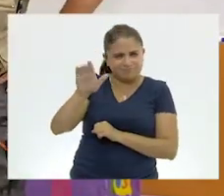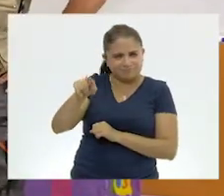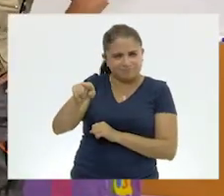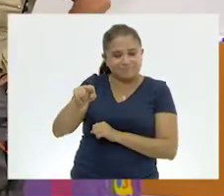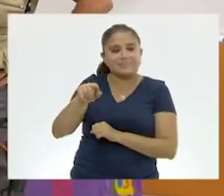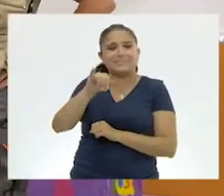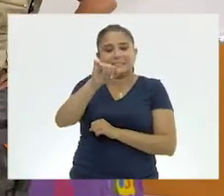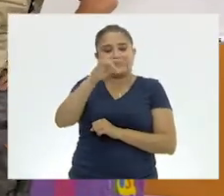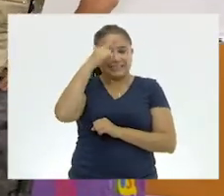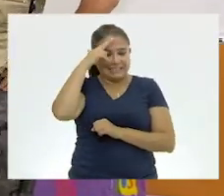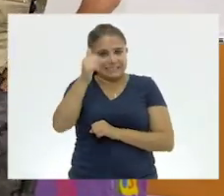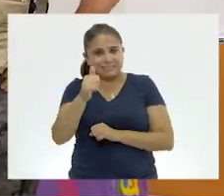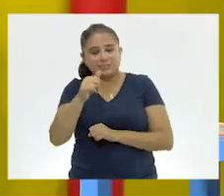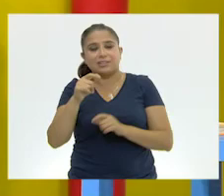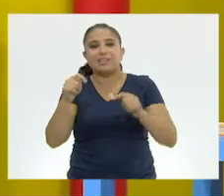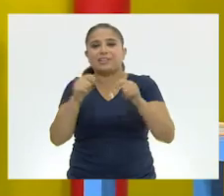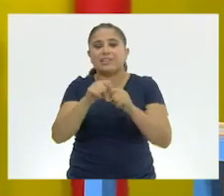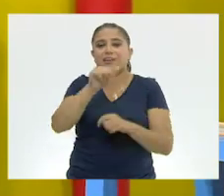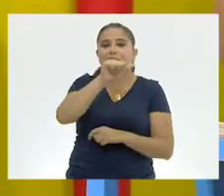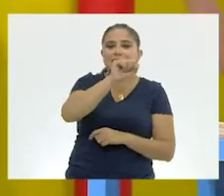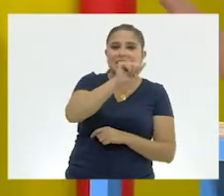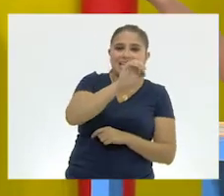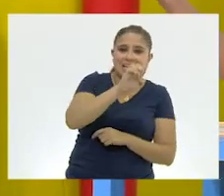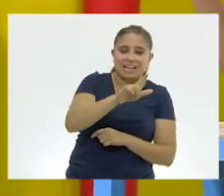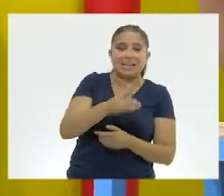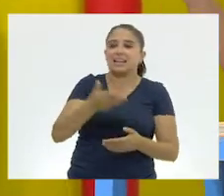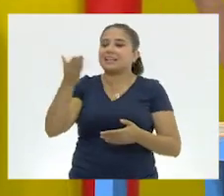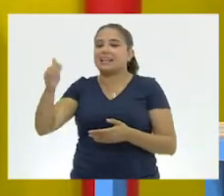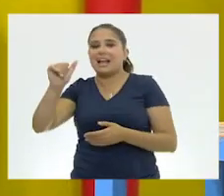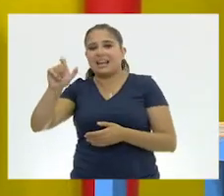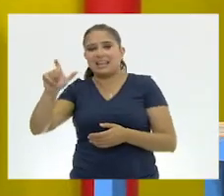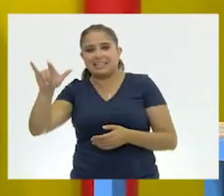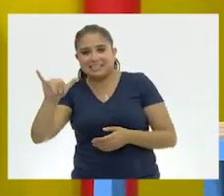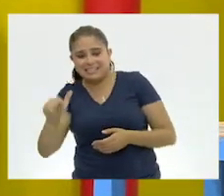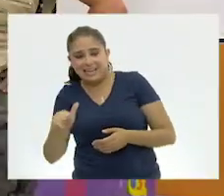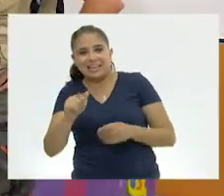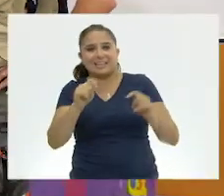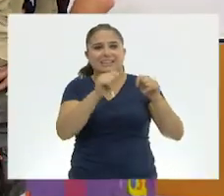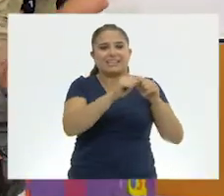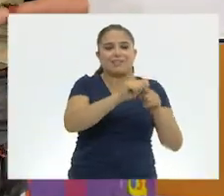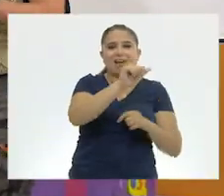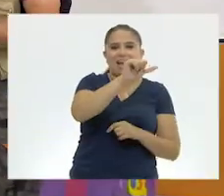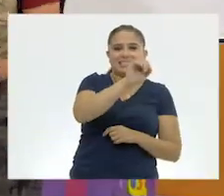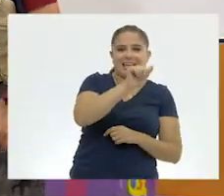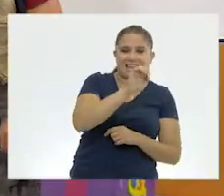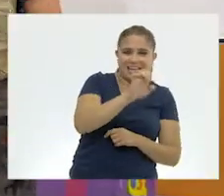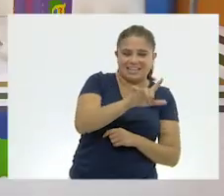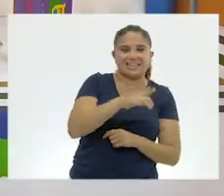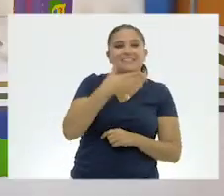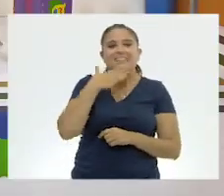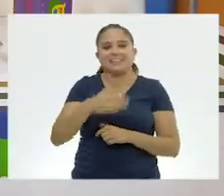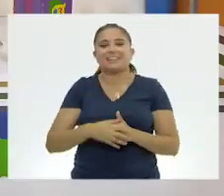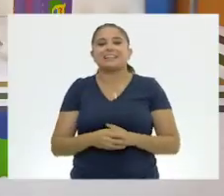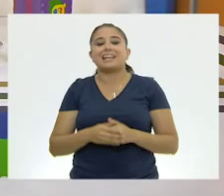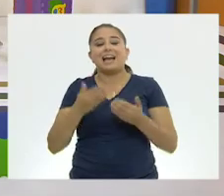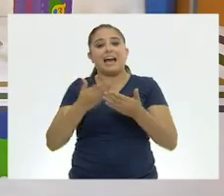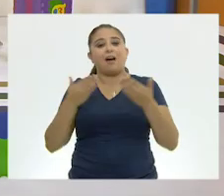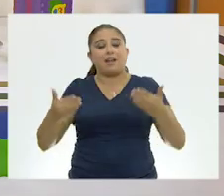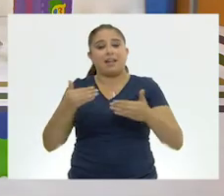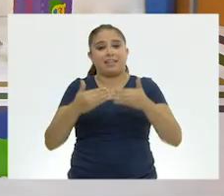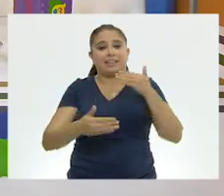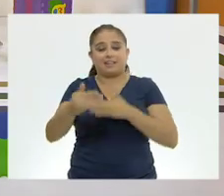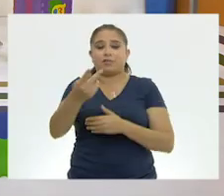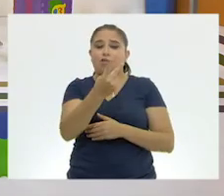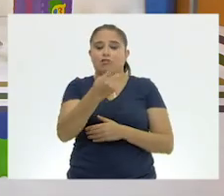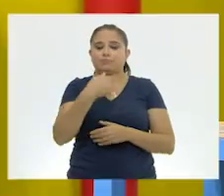Ay, sí, tío, tienes razón. Tío Asael, Alexia. Alexia, tío Asael. Ah, mucho Hola, gusto, tío Alexia. Asael. De hoy en adelante